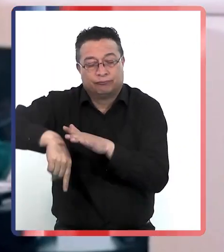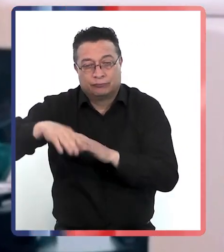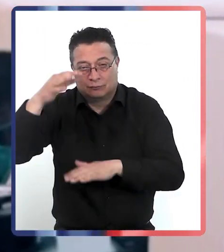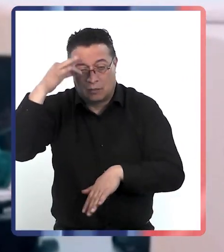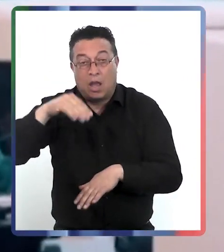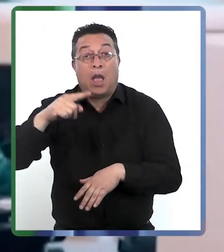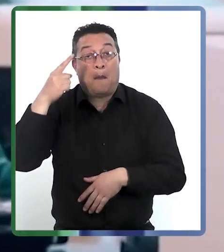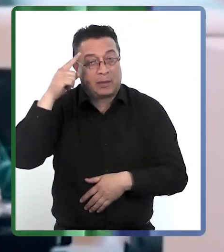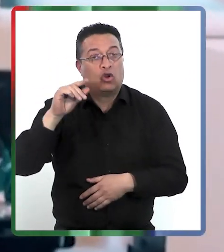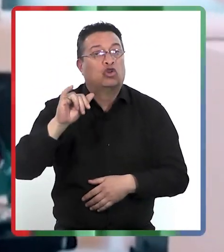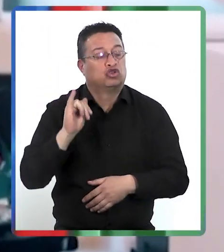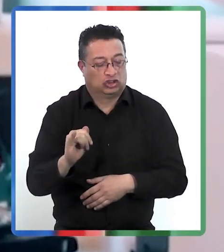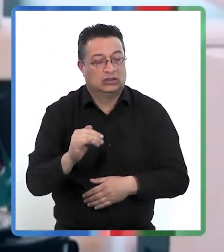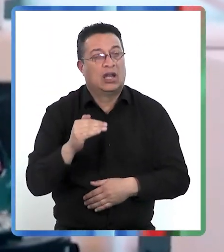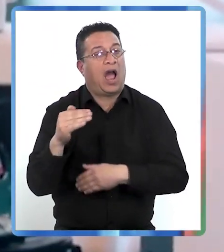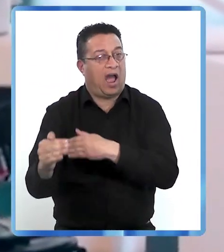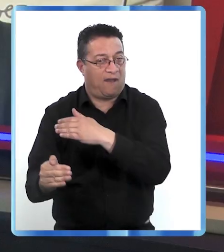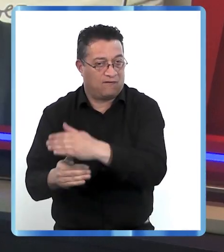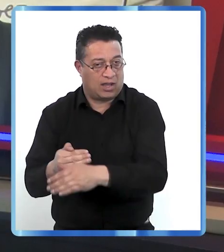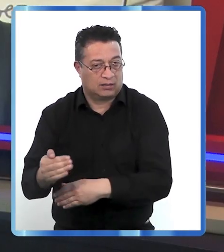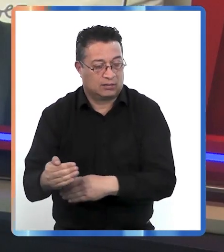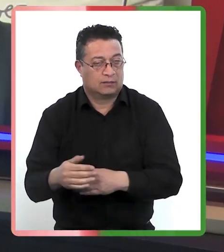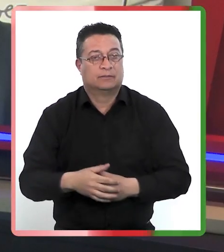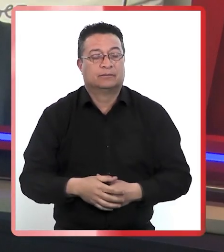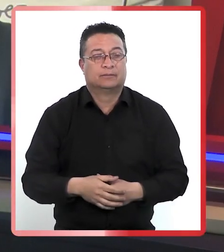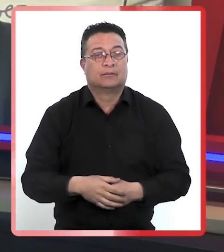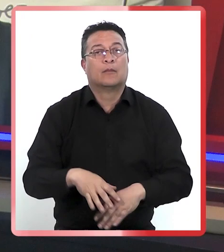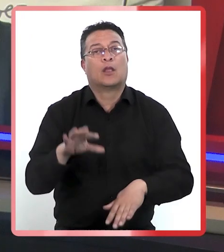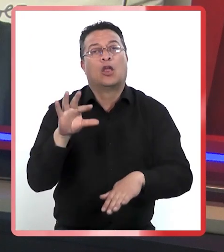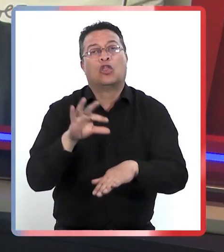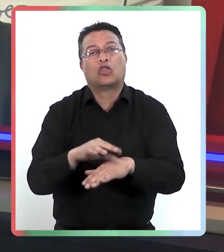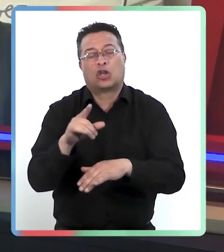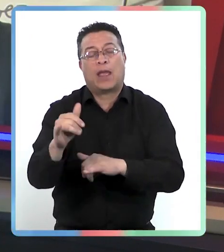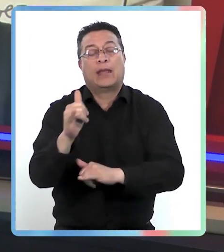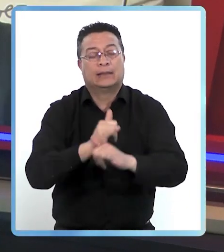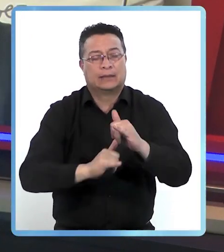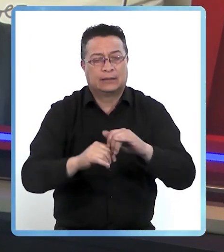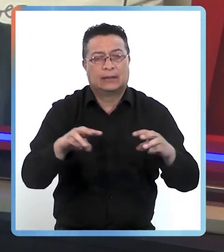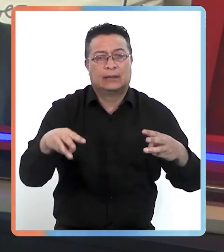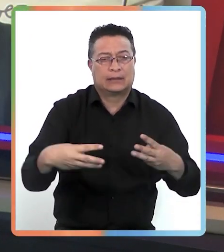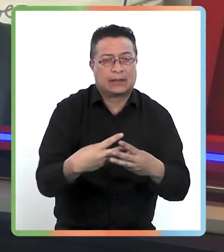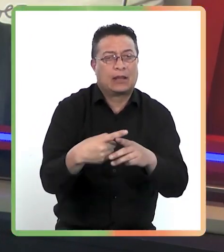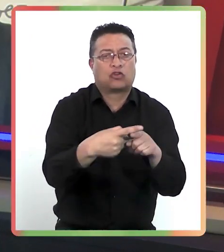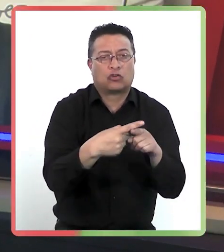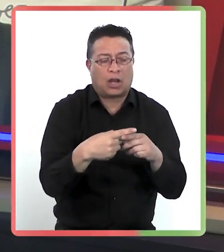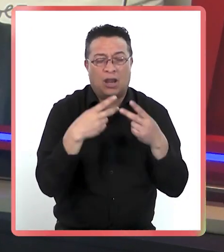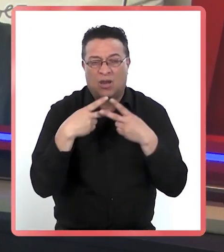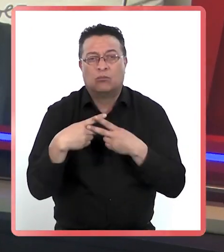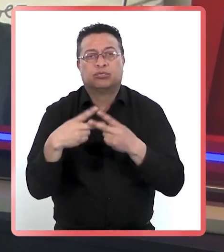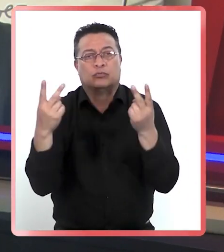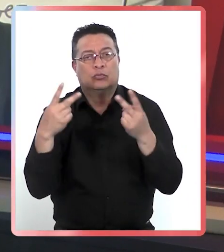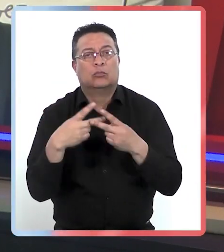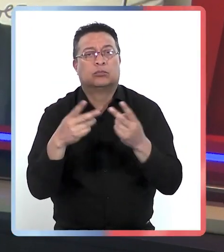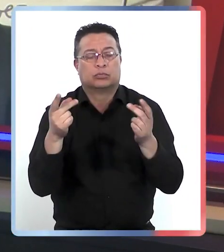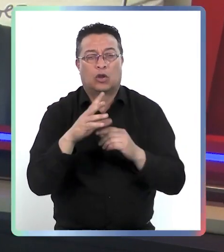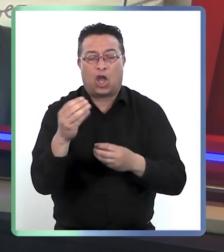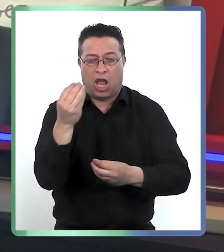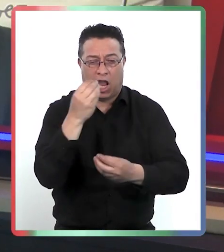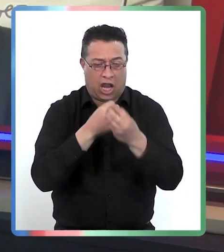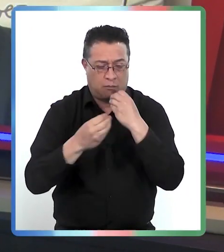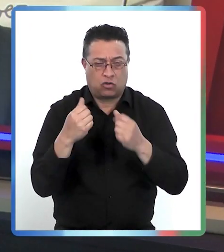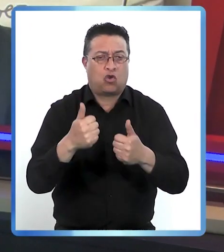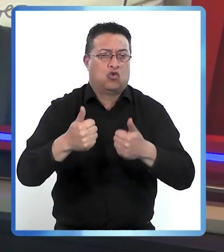sigamos hablando de una enfermedad que va a seguir avanzando. Doctor, en internet y en redes sociales aparecen, siempre hay esta especie